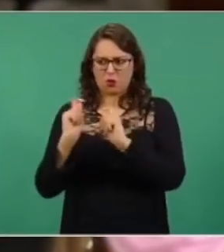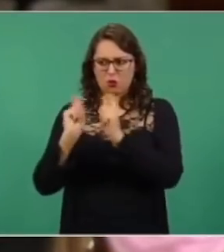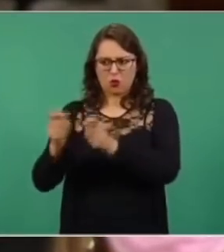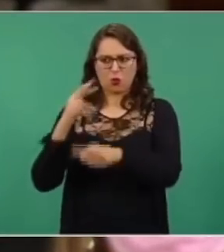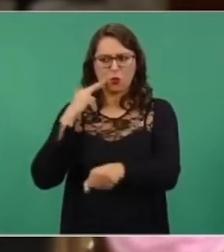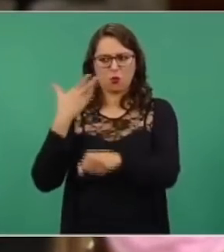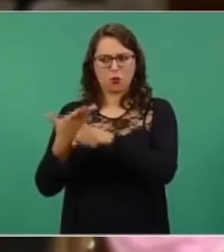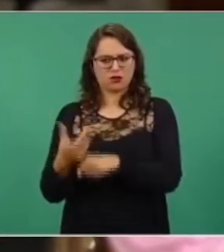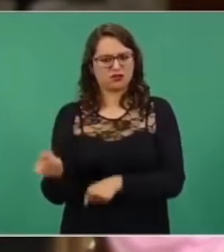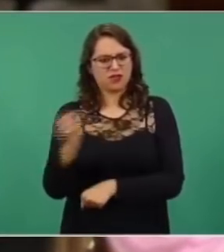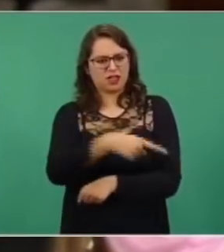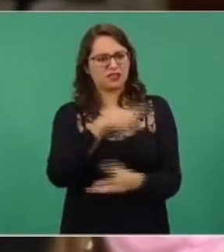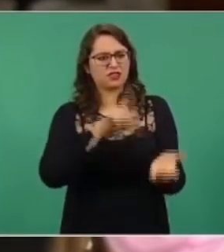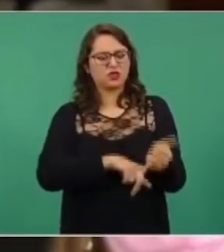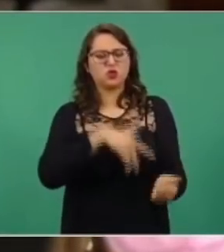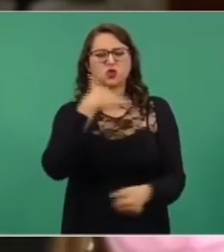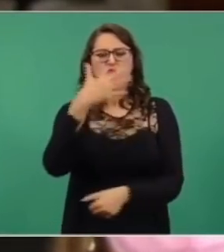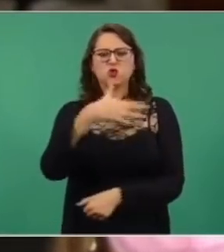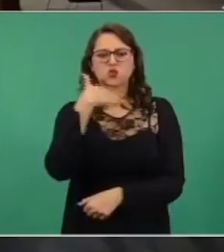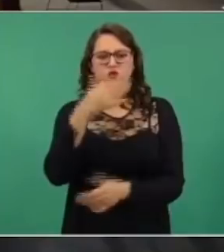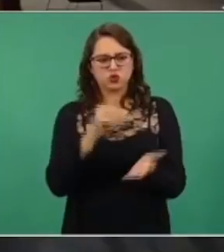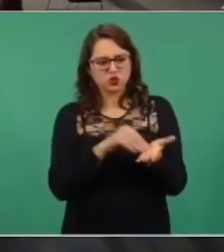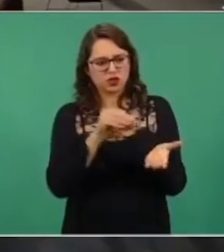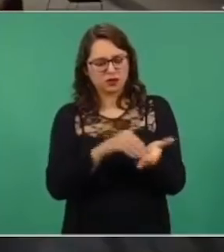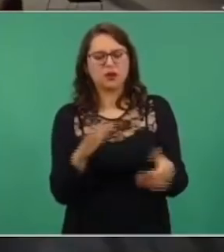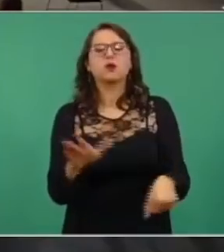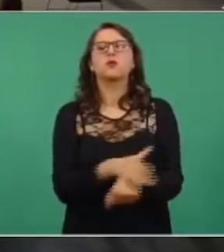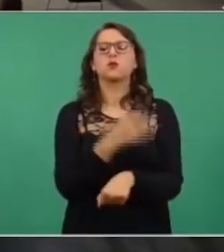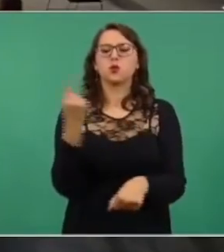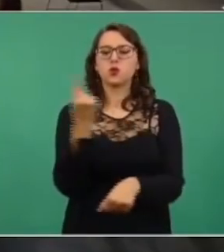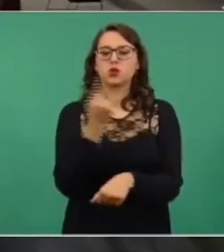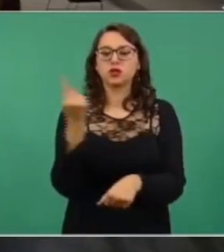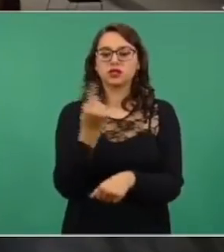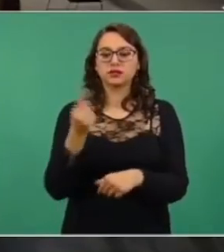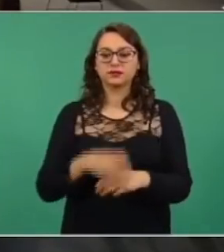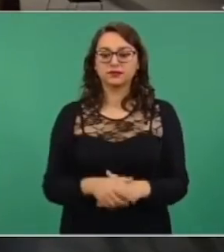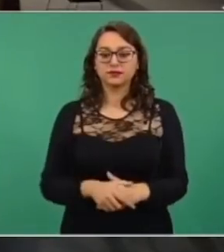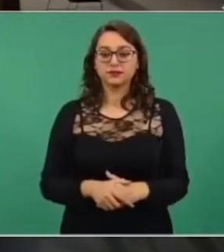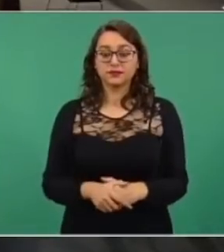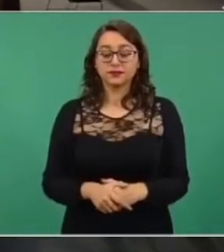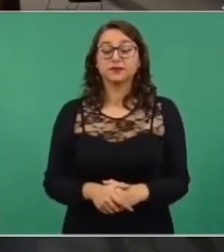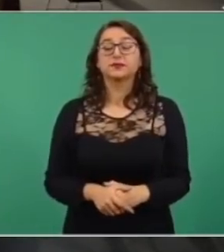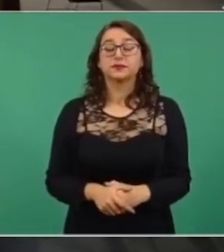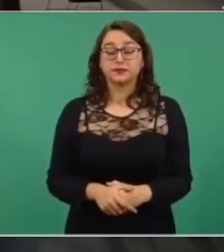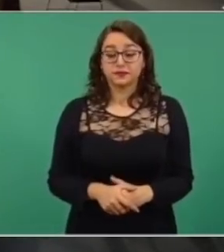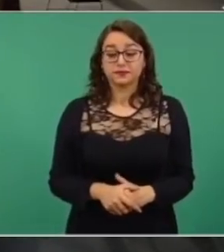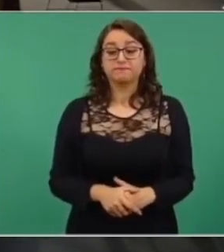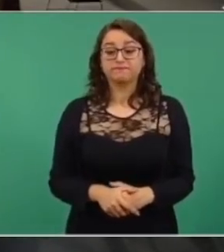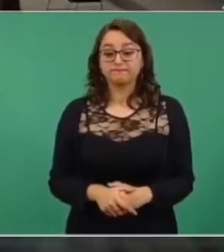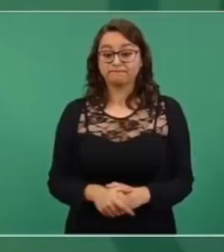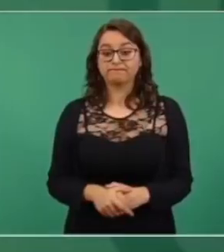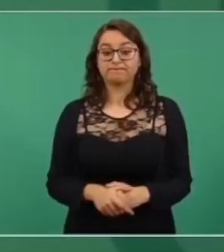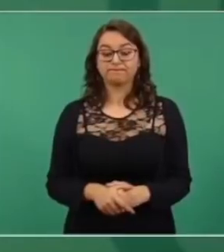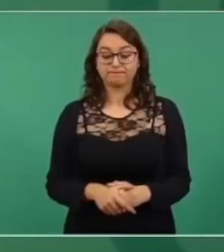este elefante de corrupción, presidente? Gracias. Sí, se están viendo todas estas